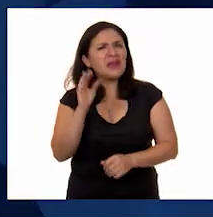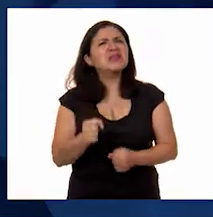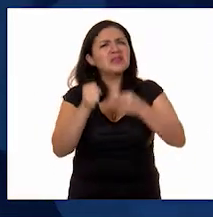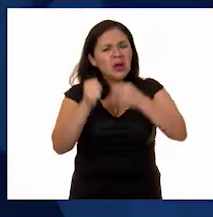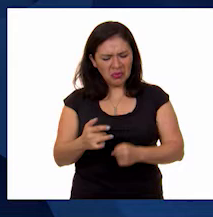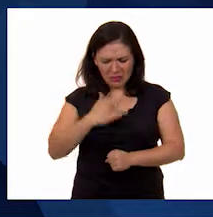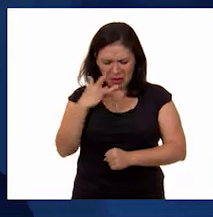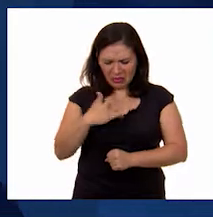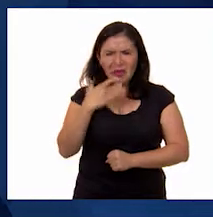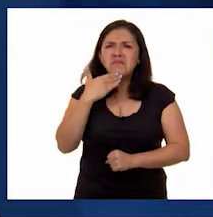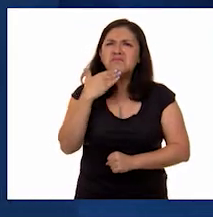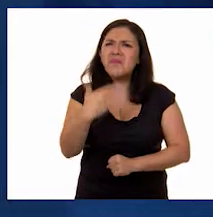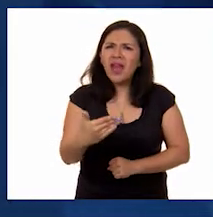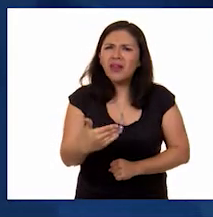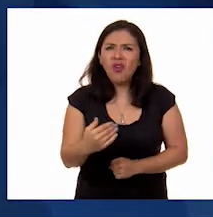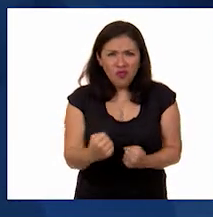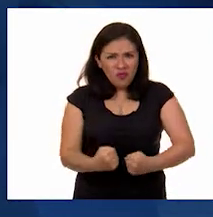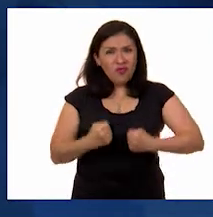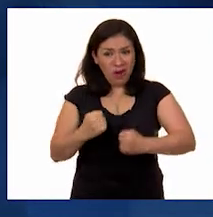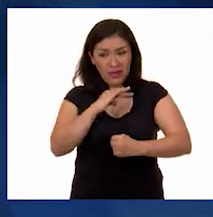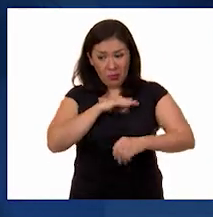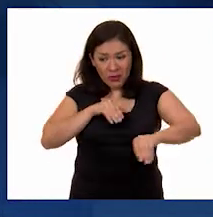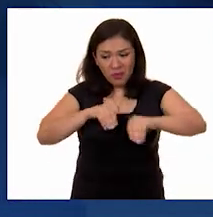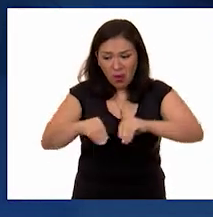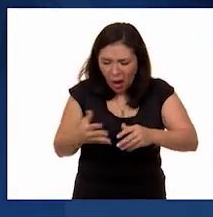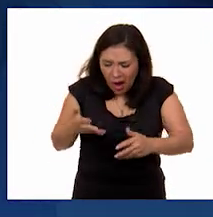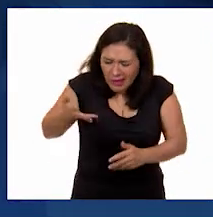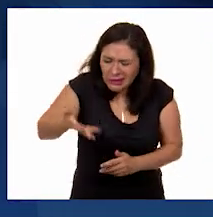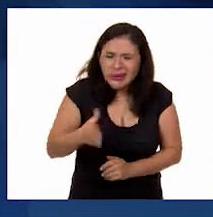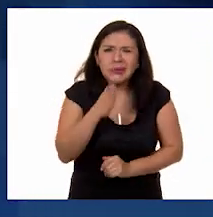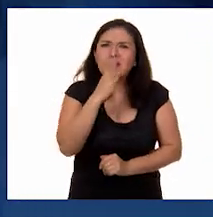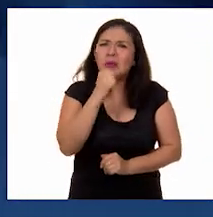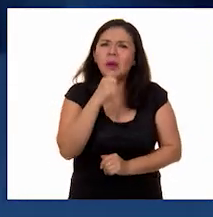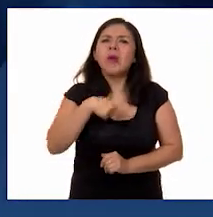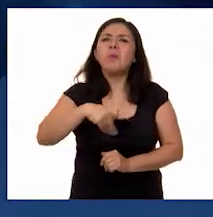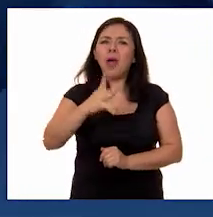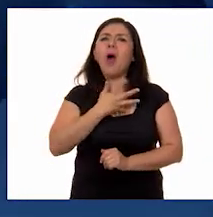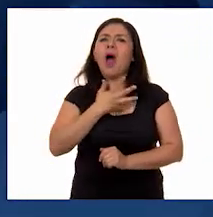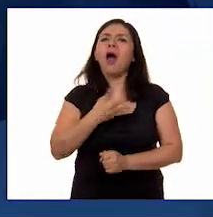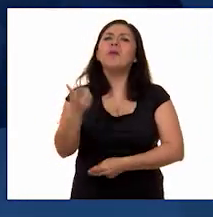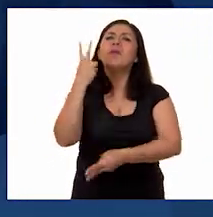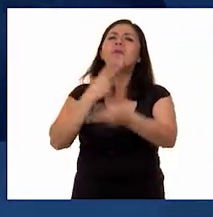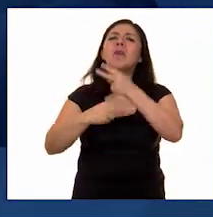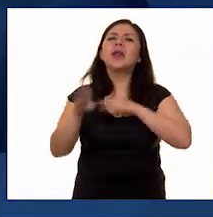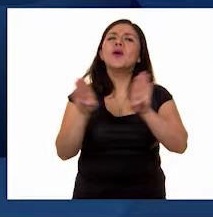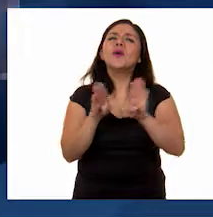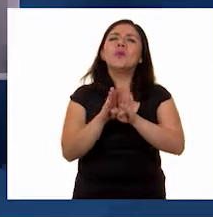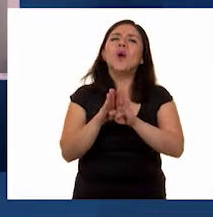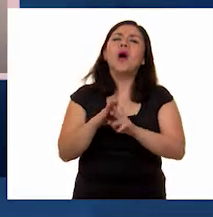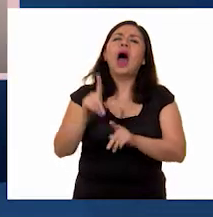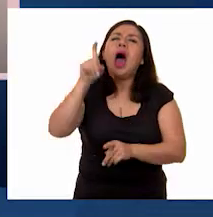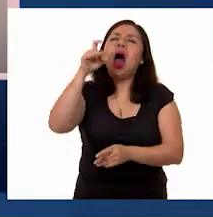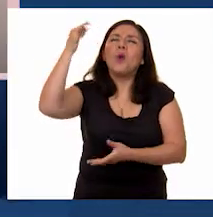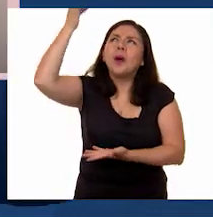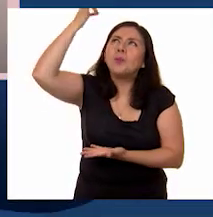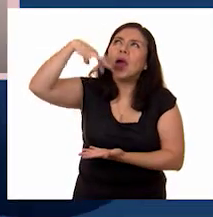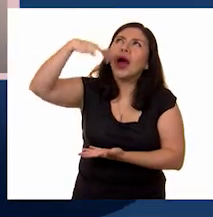bien y aunque no tenía fuerzas para mover la mano, contaba con la caída del rocío para reponerse del